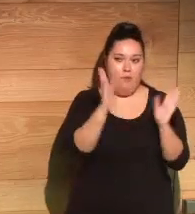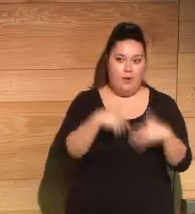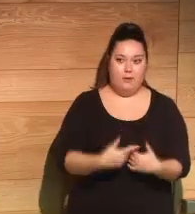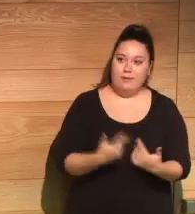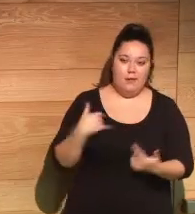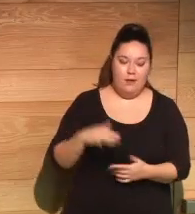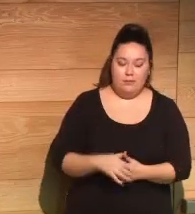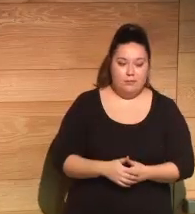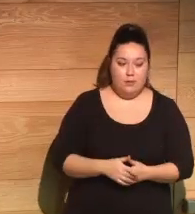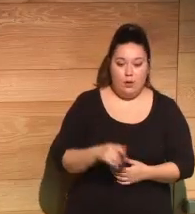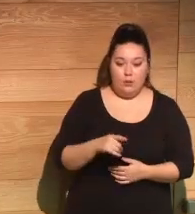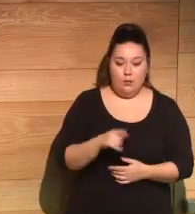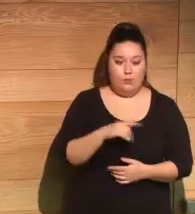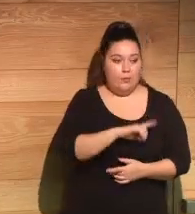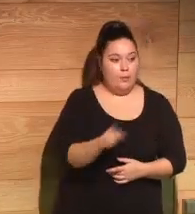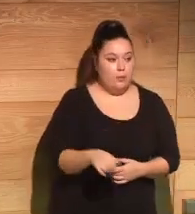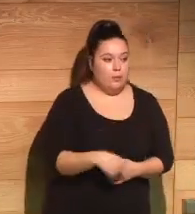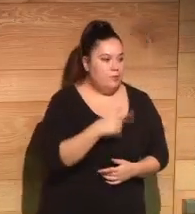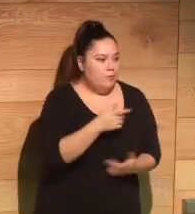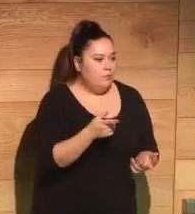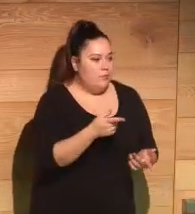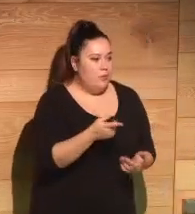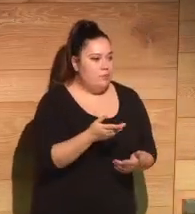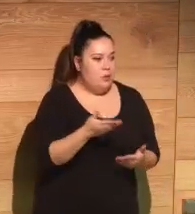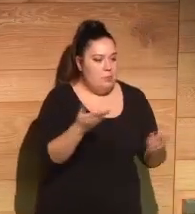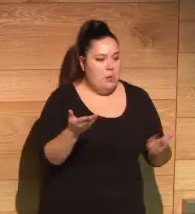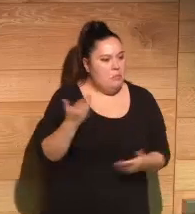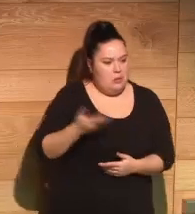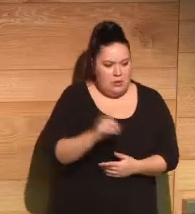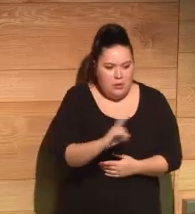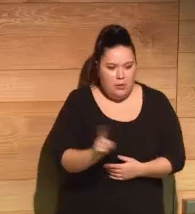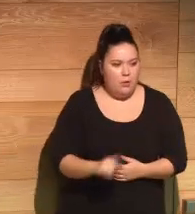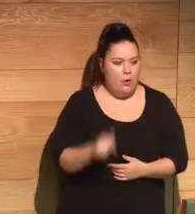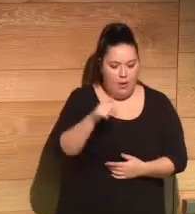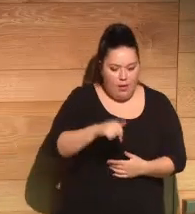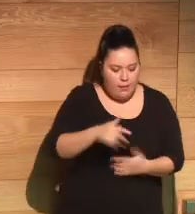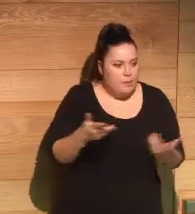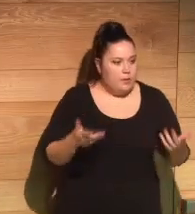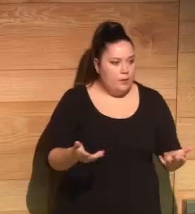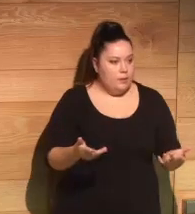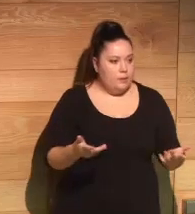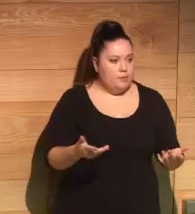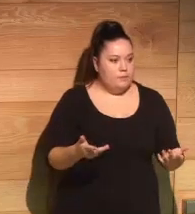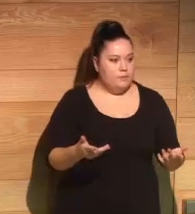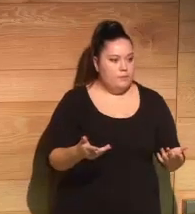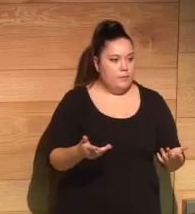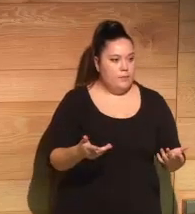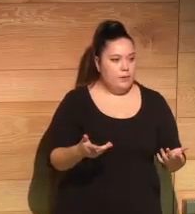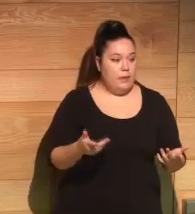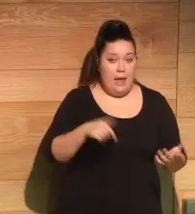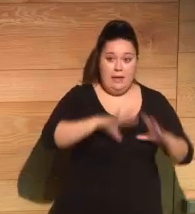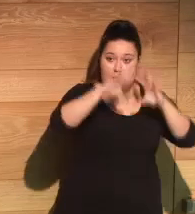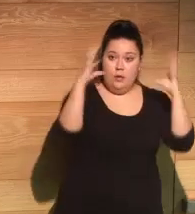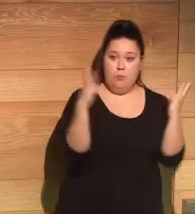soy guay, y tú tampoco. Y le dice: y eso no importa, estamos aquí y la única moneda verdadera en este